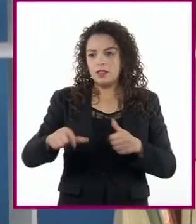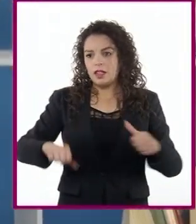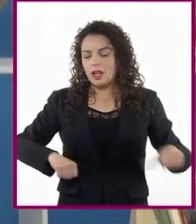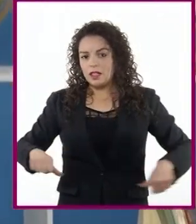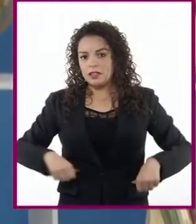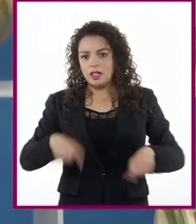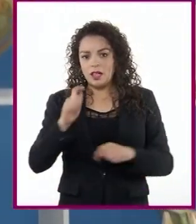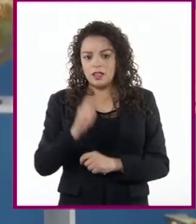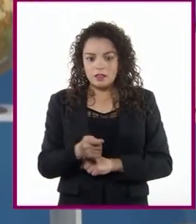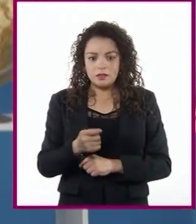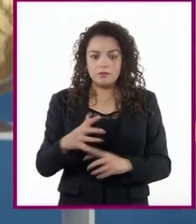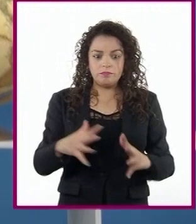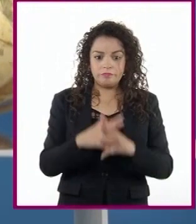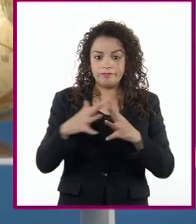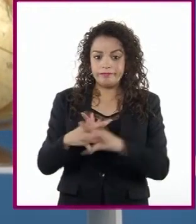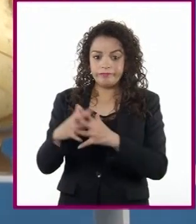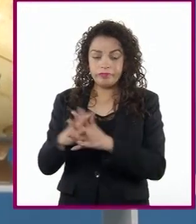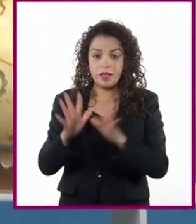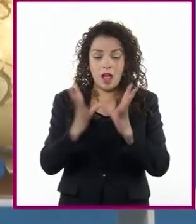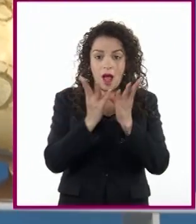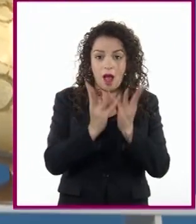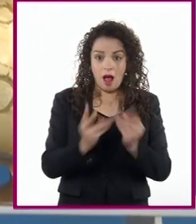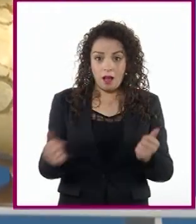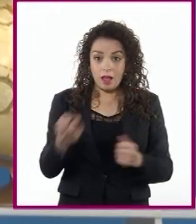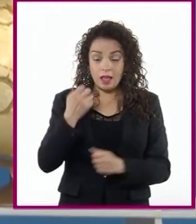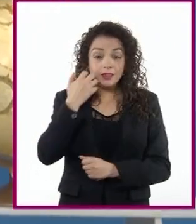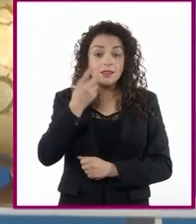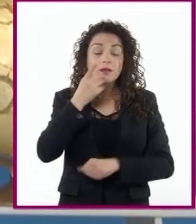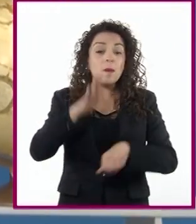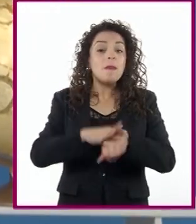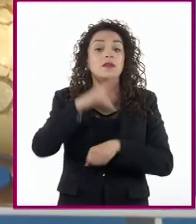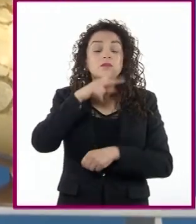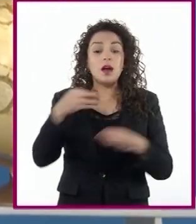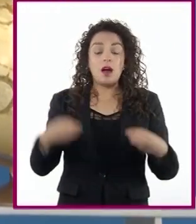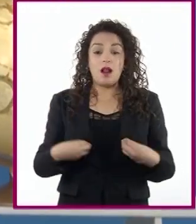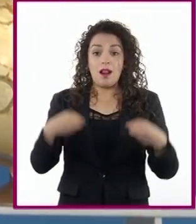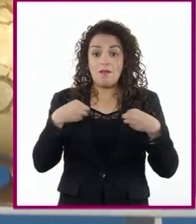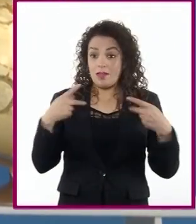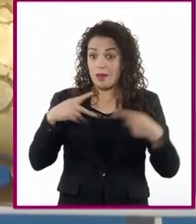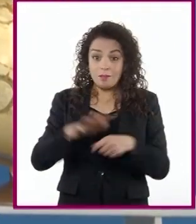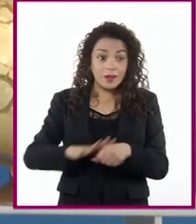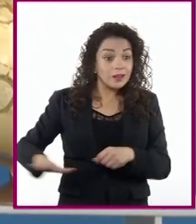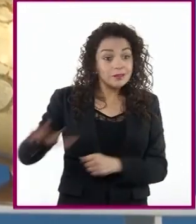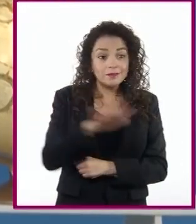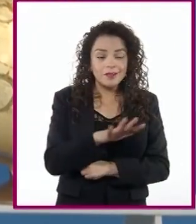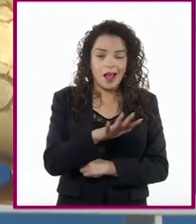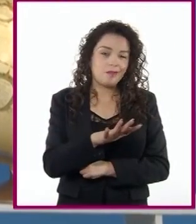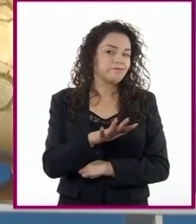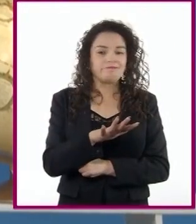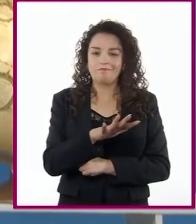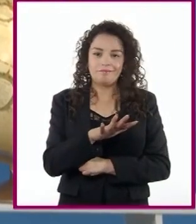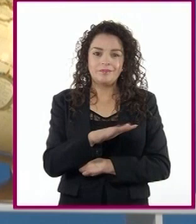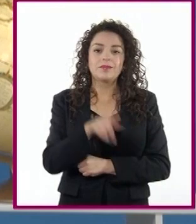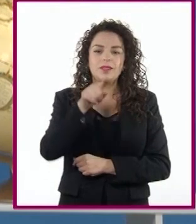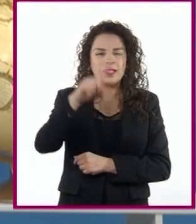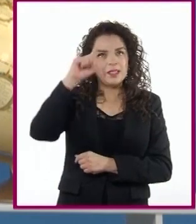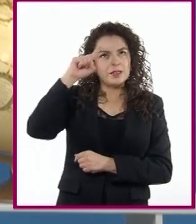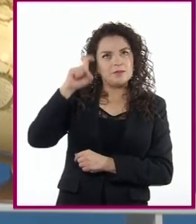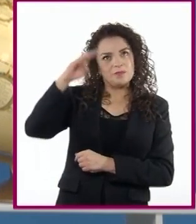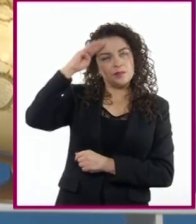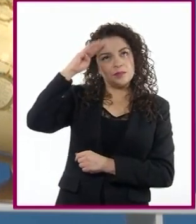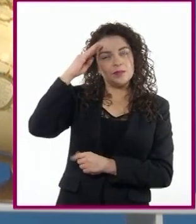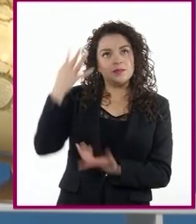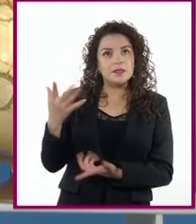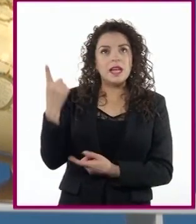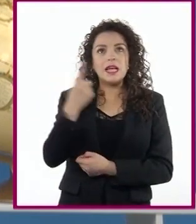entre dos grupos que se enfrentan no asegura una mejoría en la vida de una sociedad. Quizás se pregunten entonces, ¿qué acciones se pueden llevar